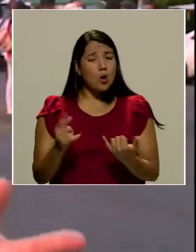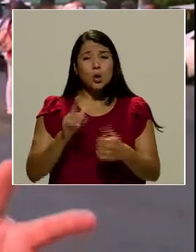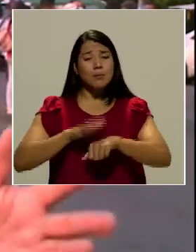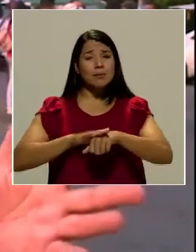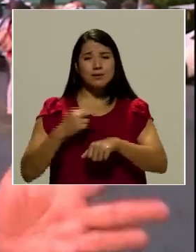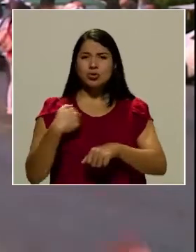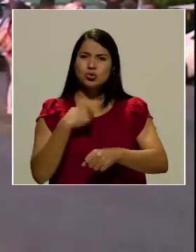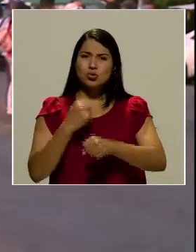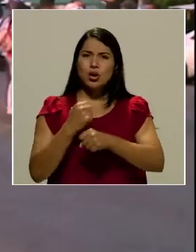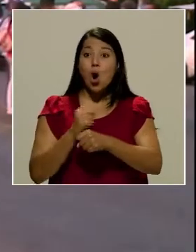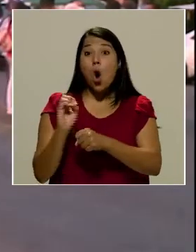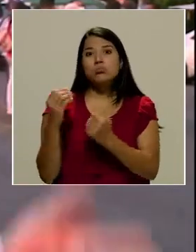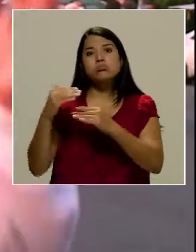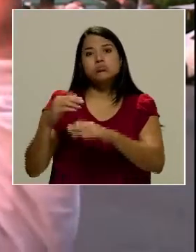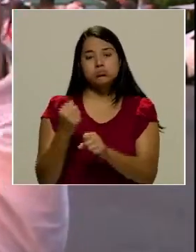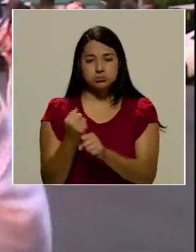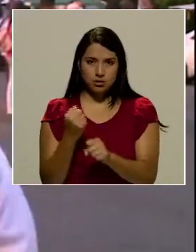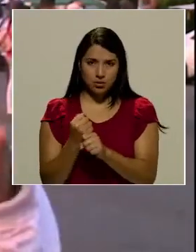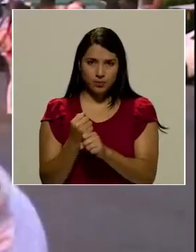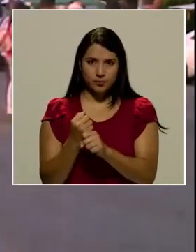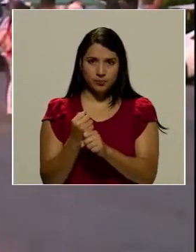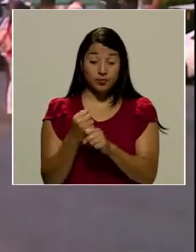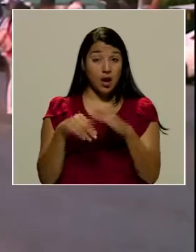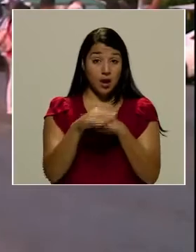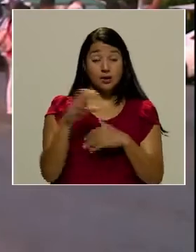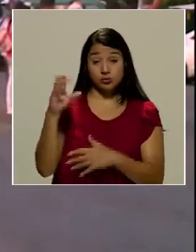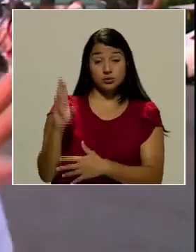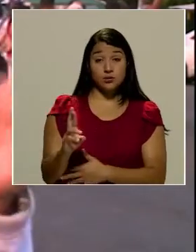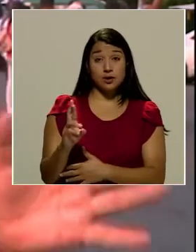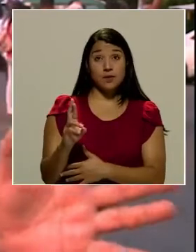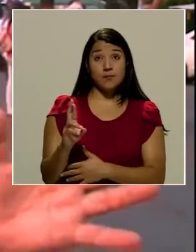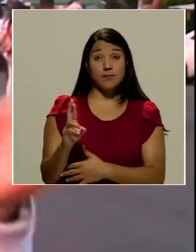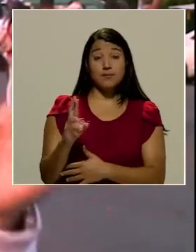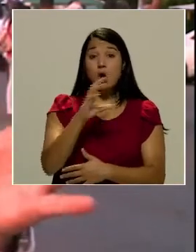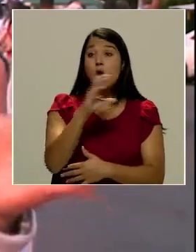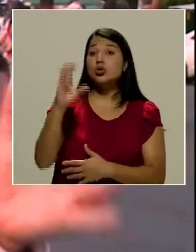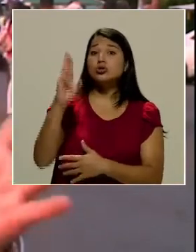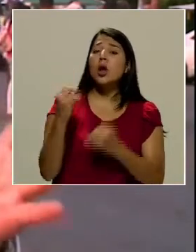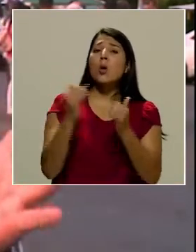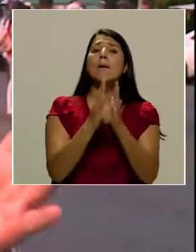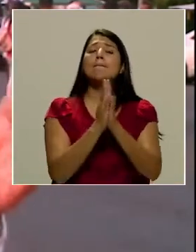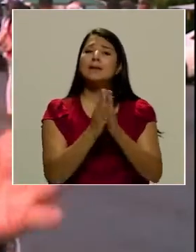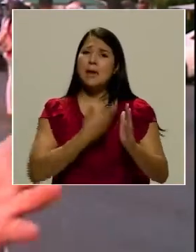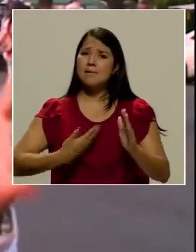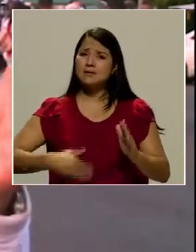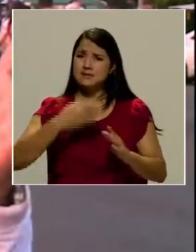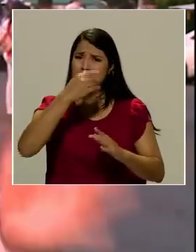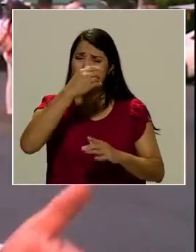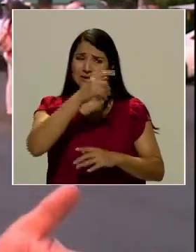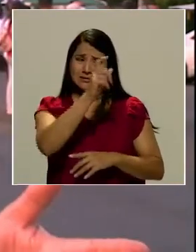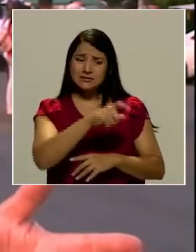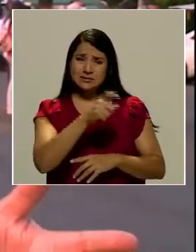le limitan ese esfuerzo de trabajo. A nivel nacional, Costa Rica le está pidiendo a Carlos Alvarado no endeudar más